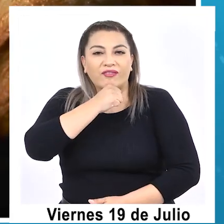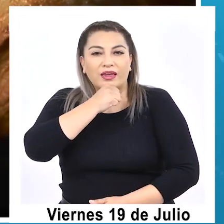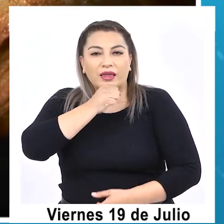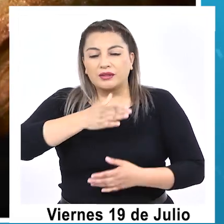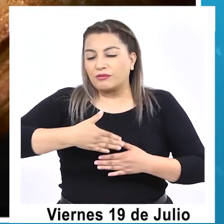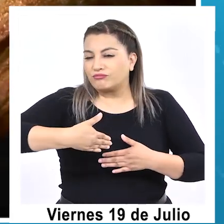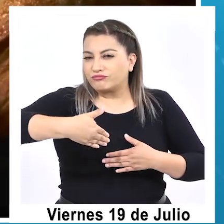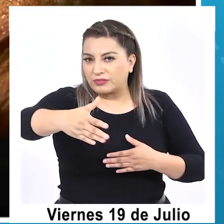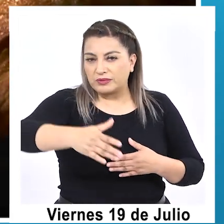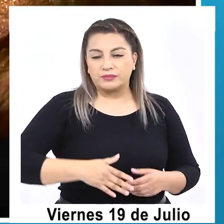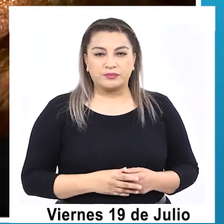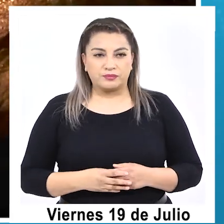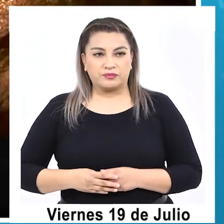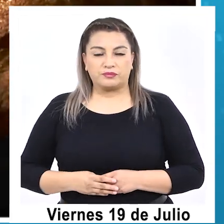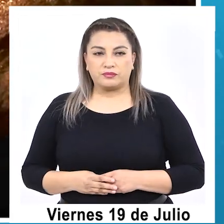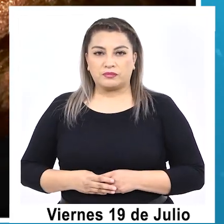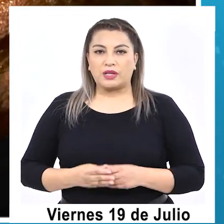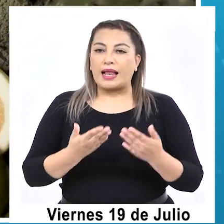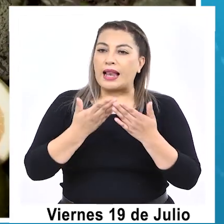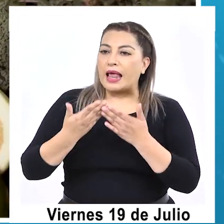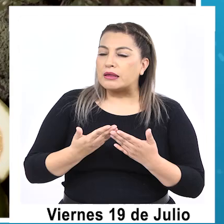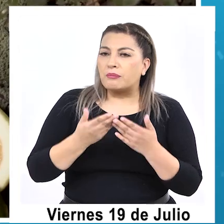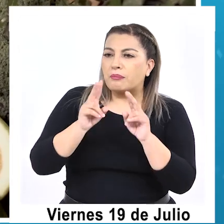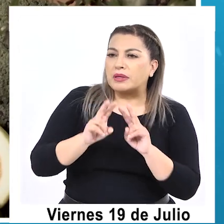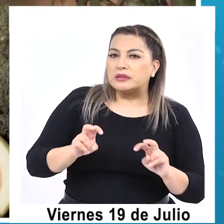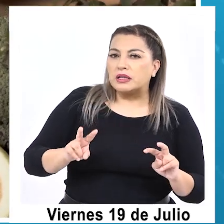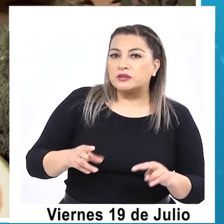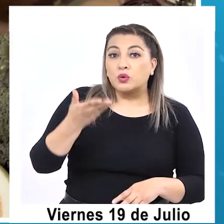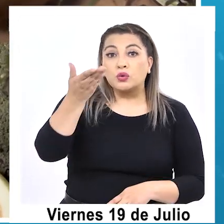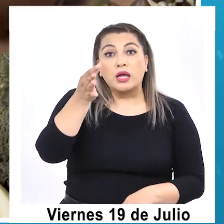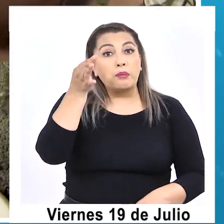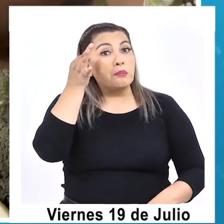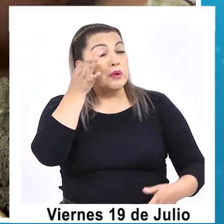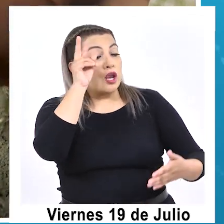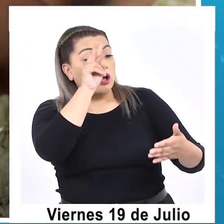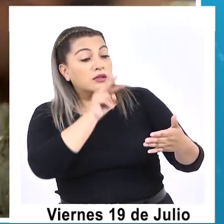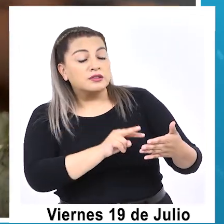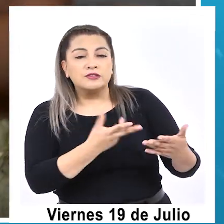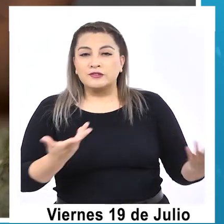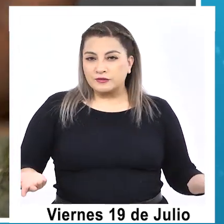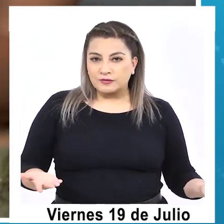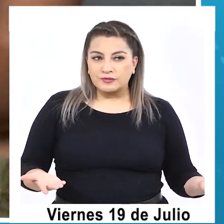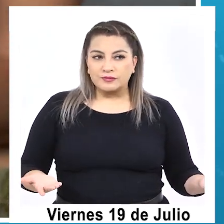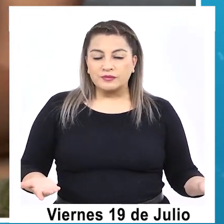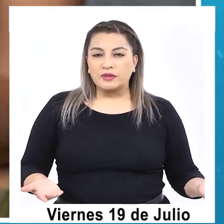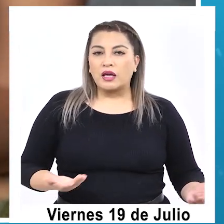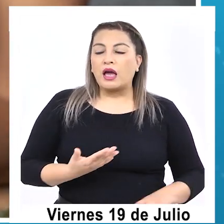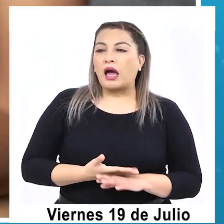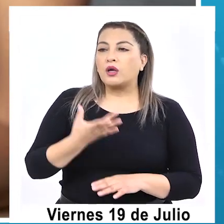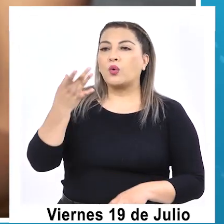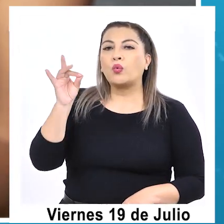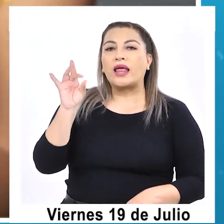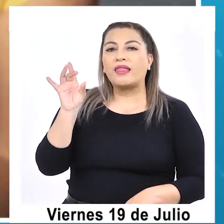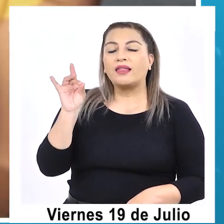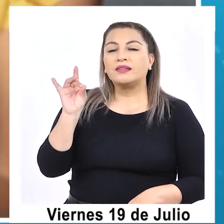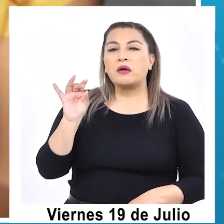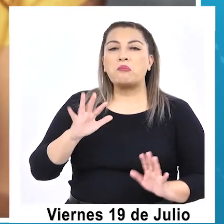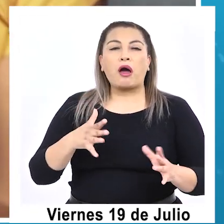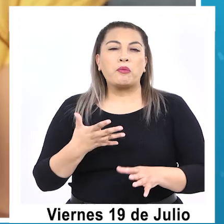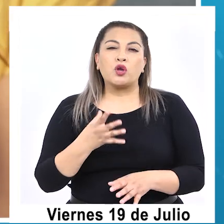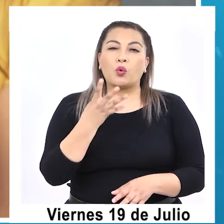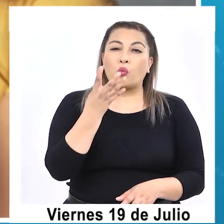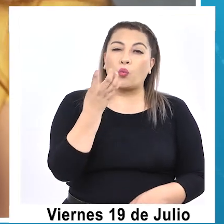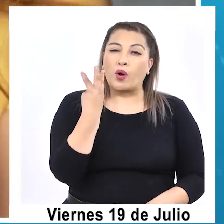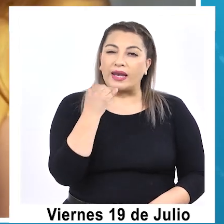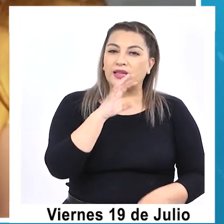largo plazo. ¿Qué dice este estudio y qué fue lo Ajá. que analizó? Tomó una edad, que son los 40 años en Ujú.